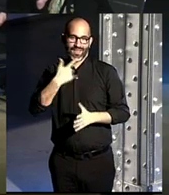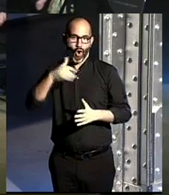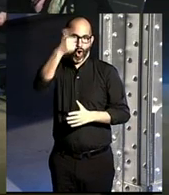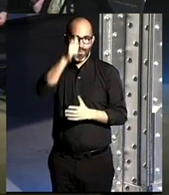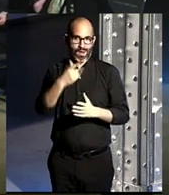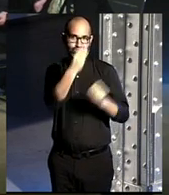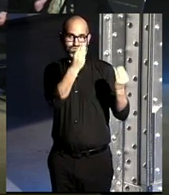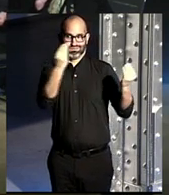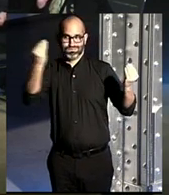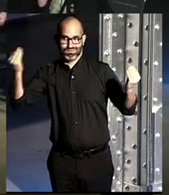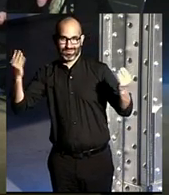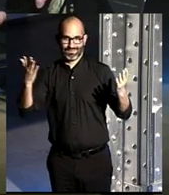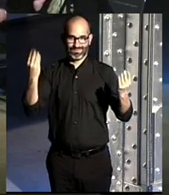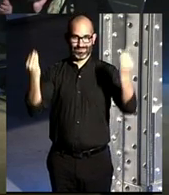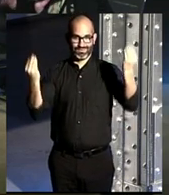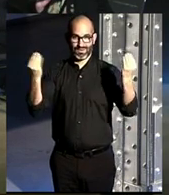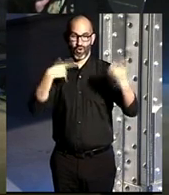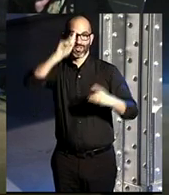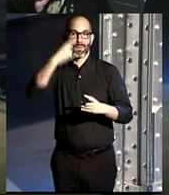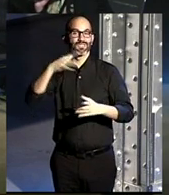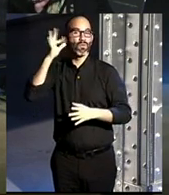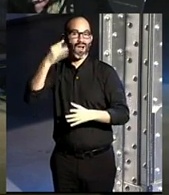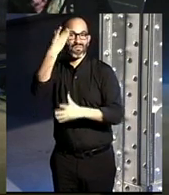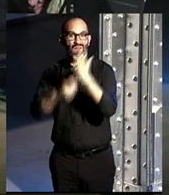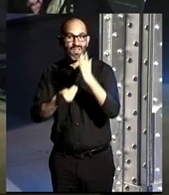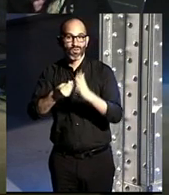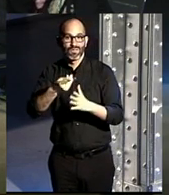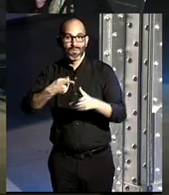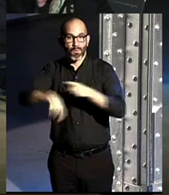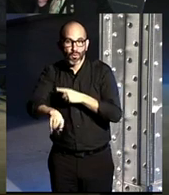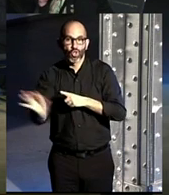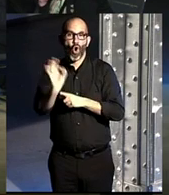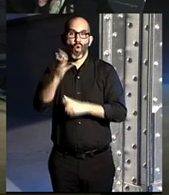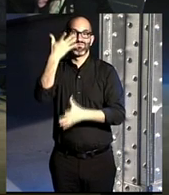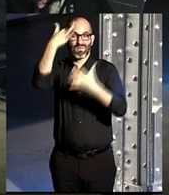mujer. Voluntario o involuntariamente. She did actually sue